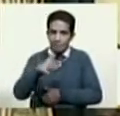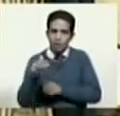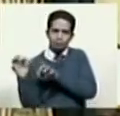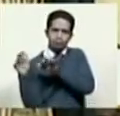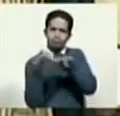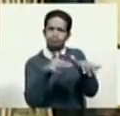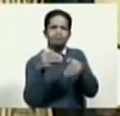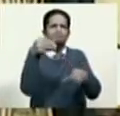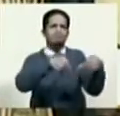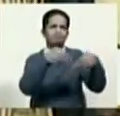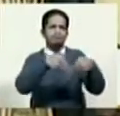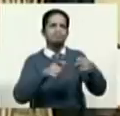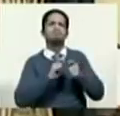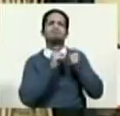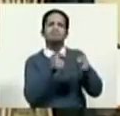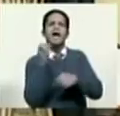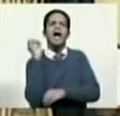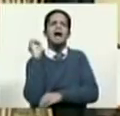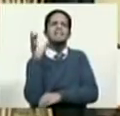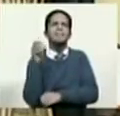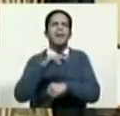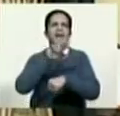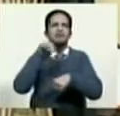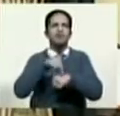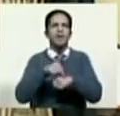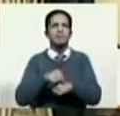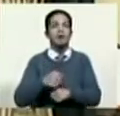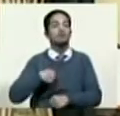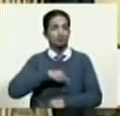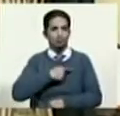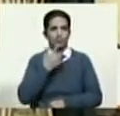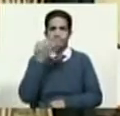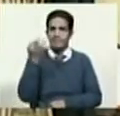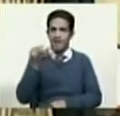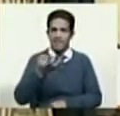Son posiciones firmes, por eso es que digo que nos escuchen, nosotros somos de verdad.